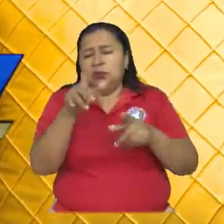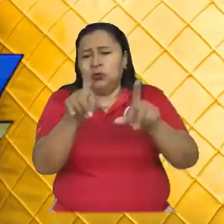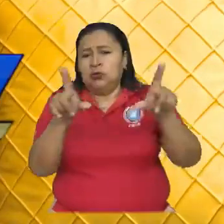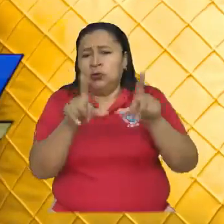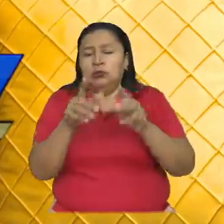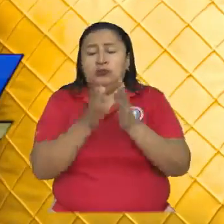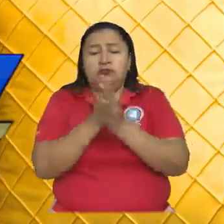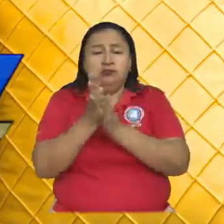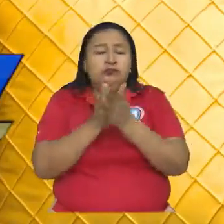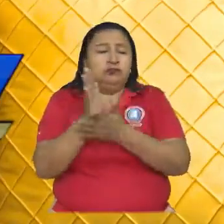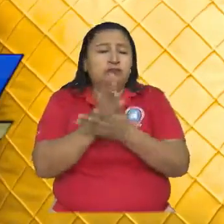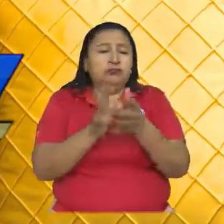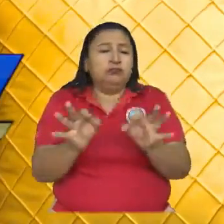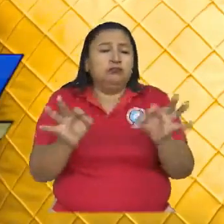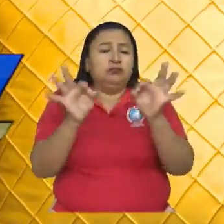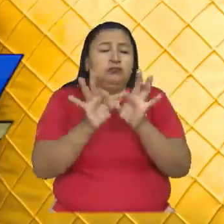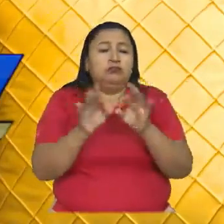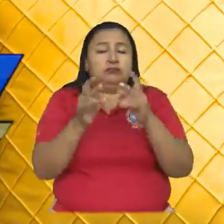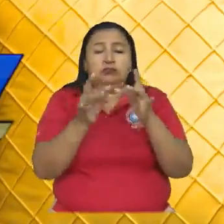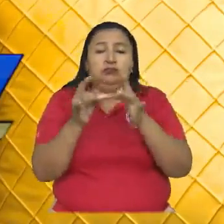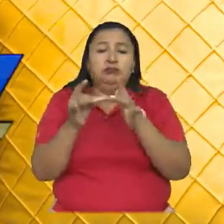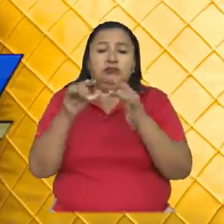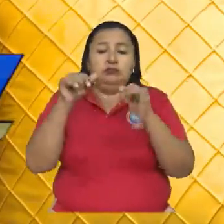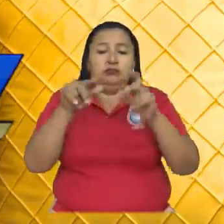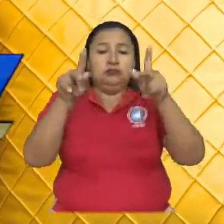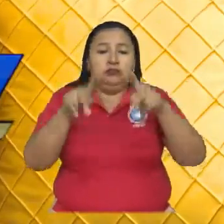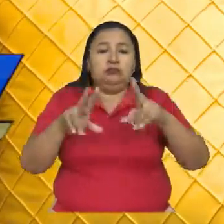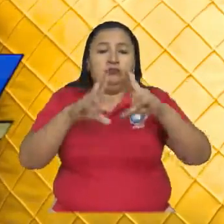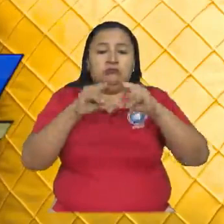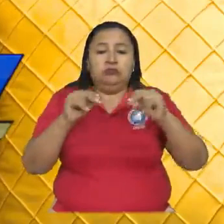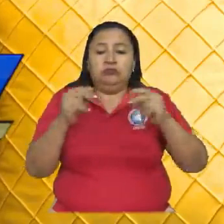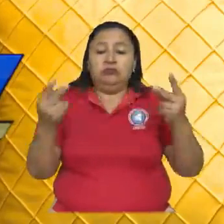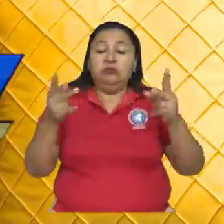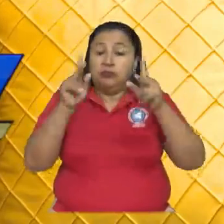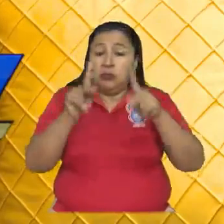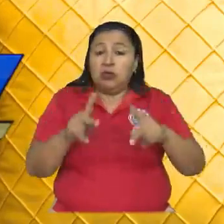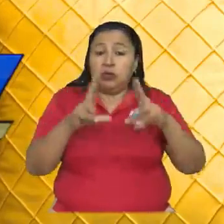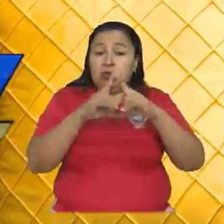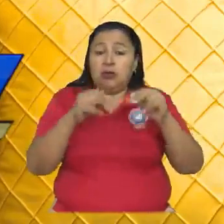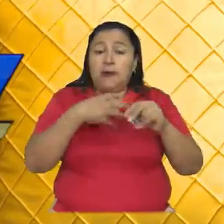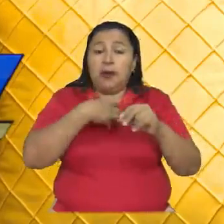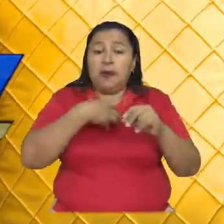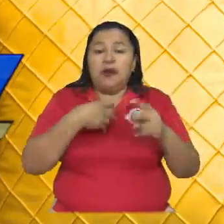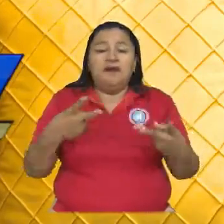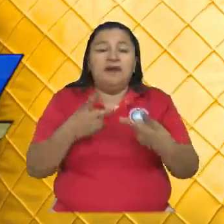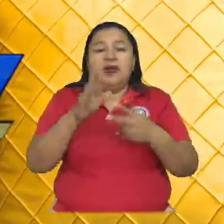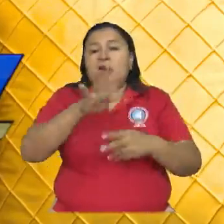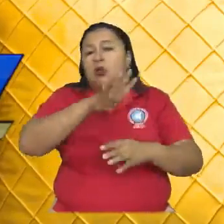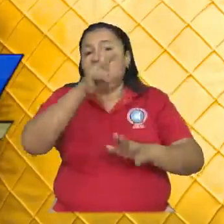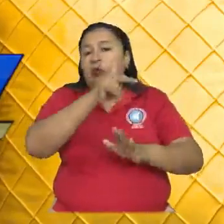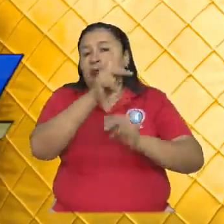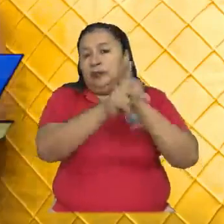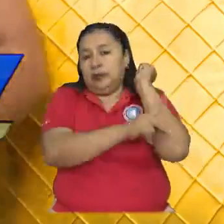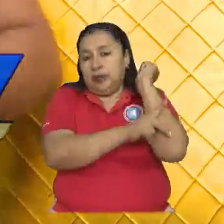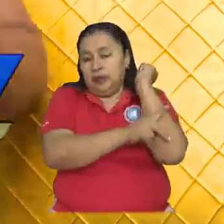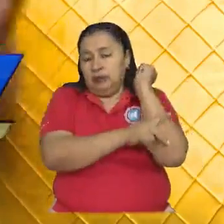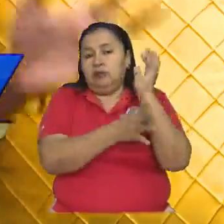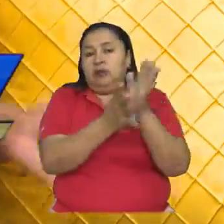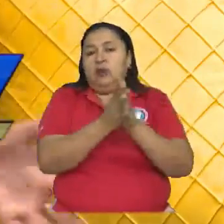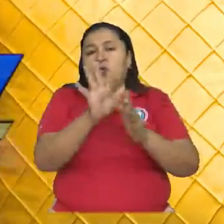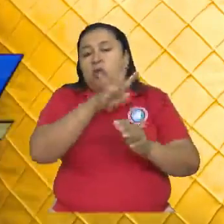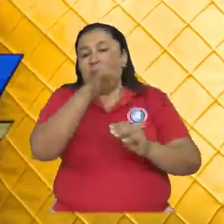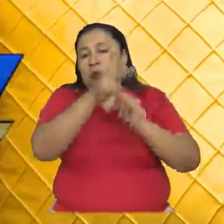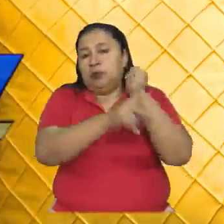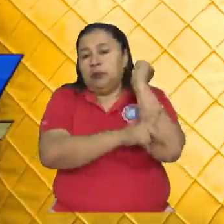para nosotros importante son precisamente los nicaragüenses que residen en el exterior, ¿verdad? Okay. En